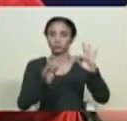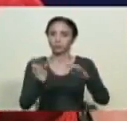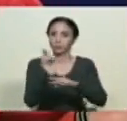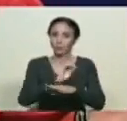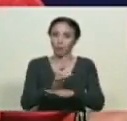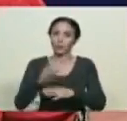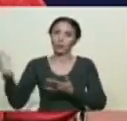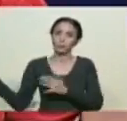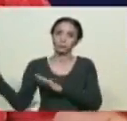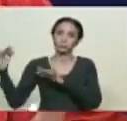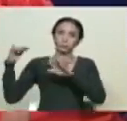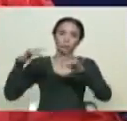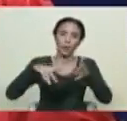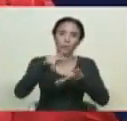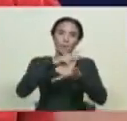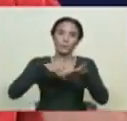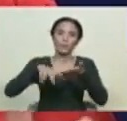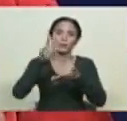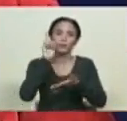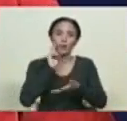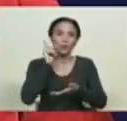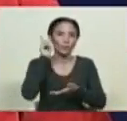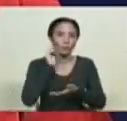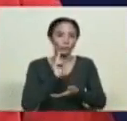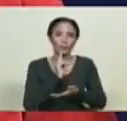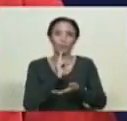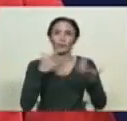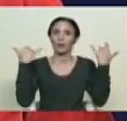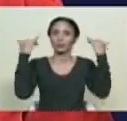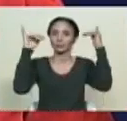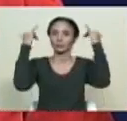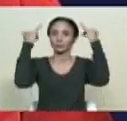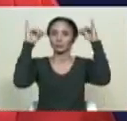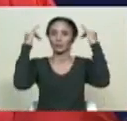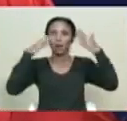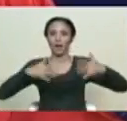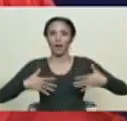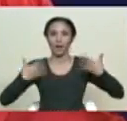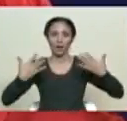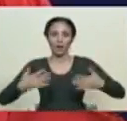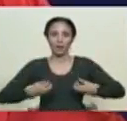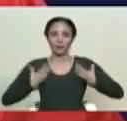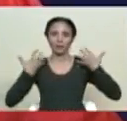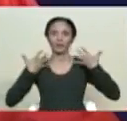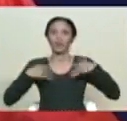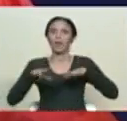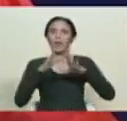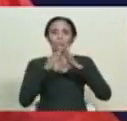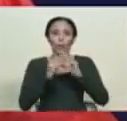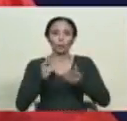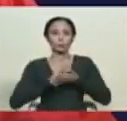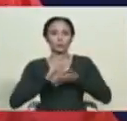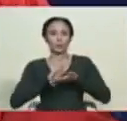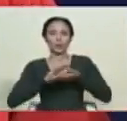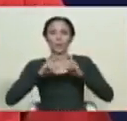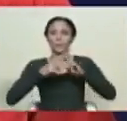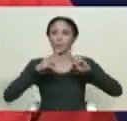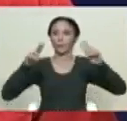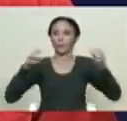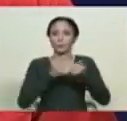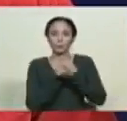aquí en la Plaza Bolívar de Caracas celebrando, celebrando en nombre de nuestro pueblo, celebrando en nombre de la tranquilidad, de la